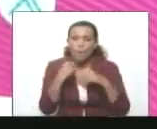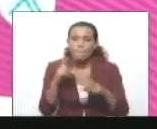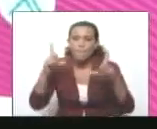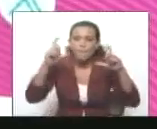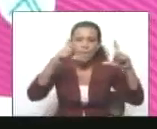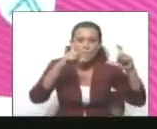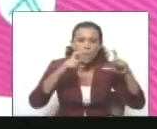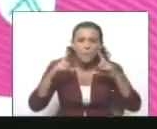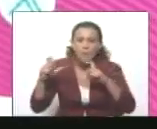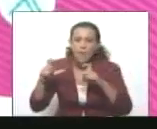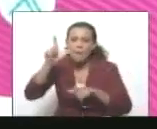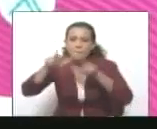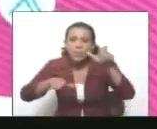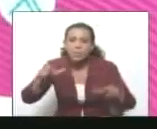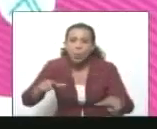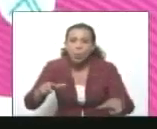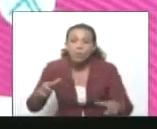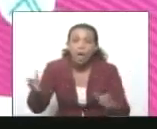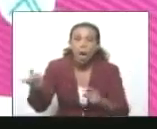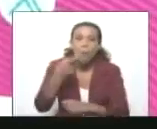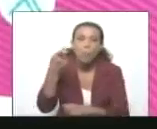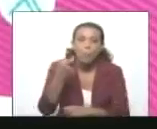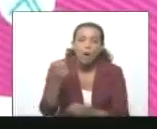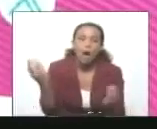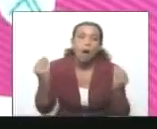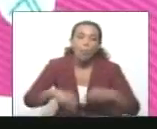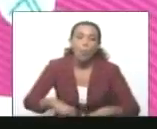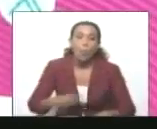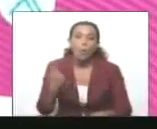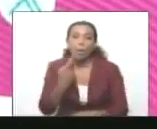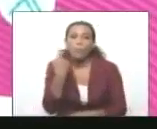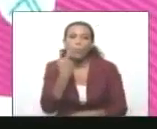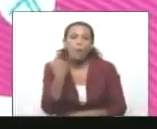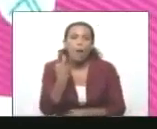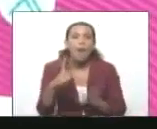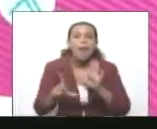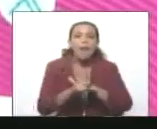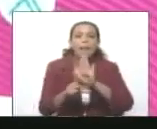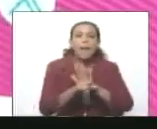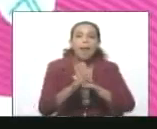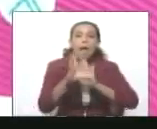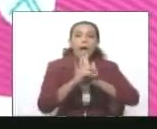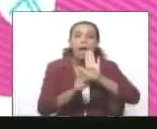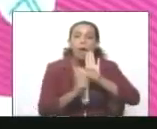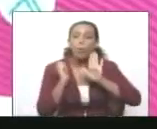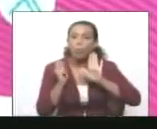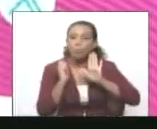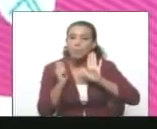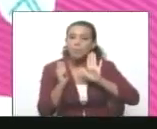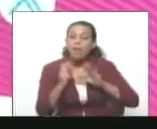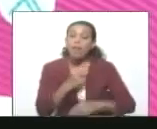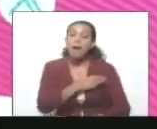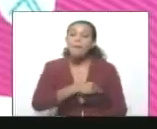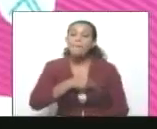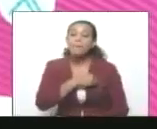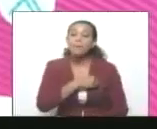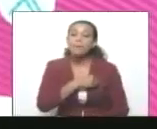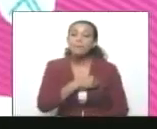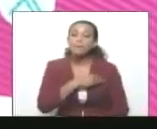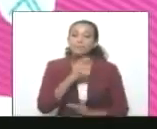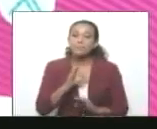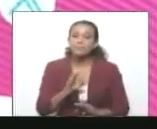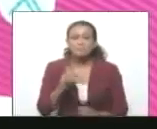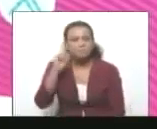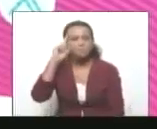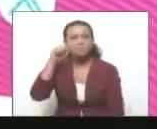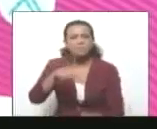va a salir también bien estamos actuando nosotros con la verdad con la ley con la Constitución y con la moral en función de